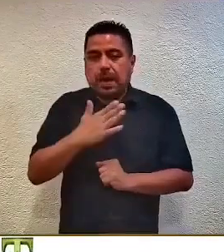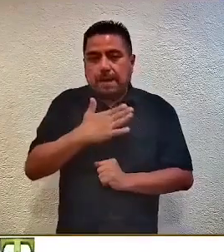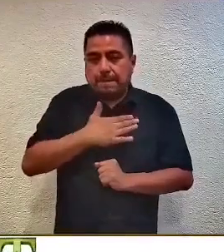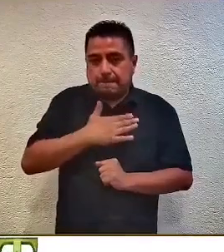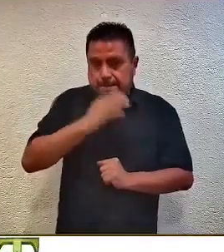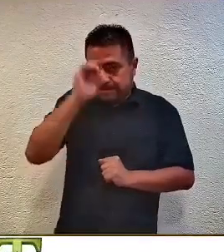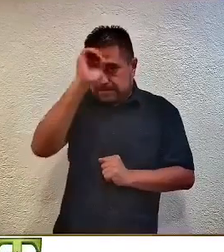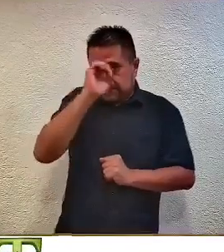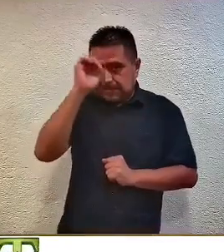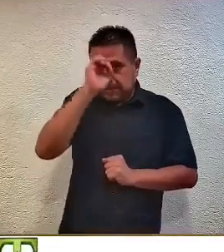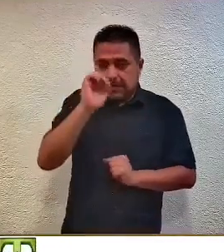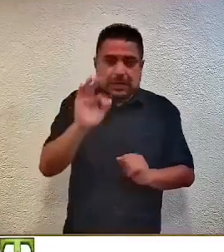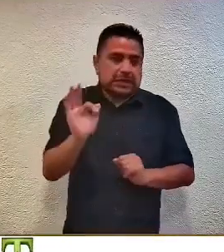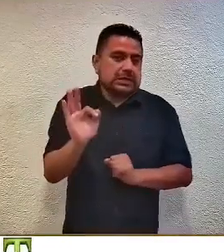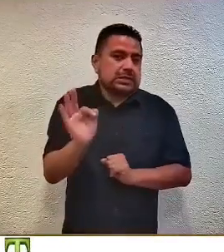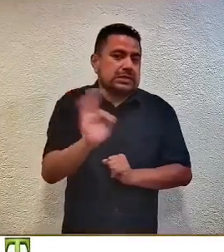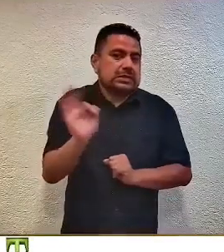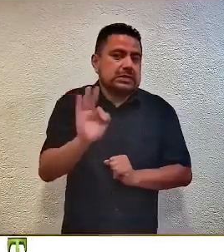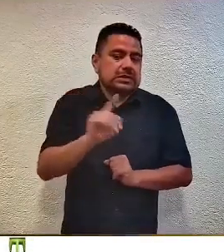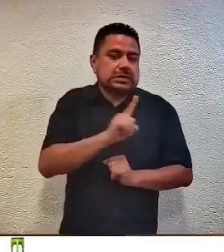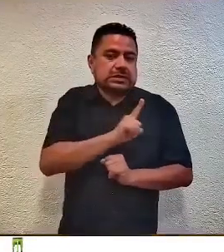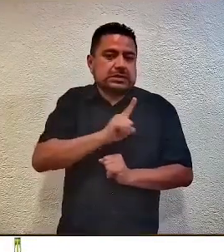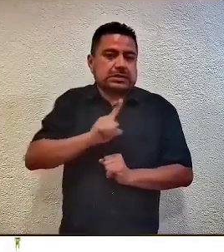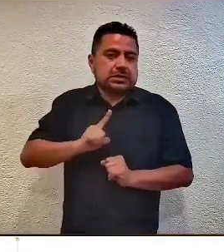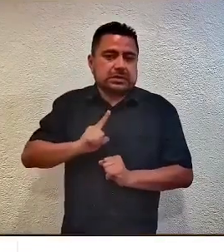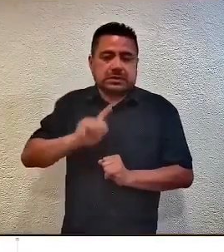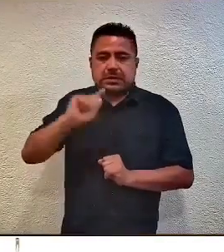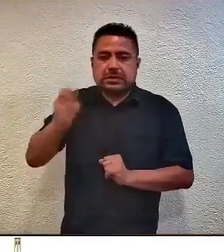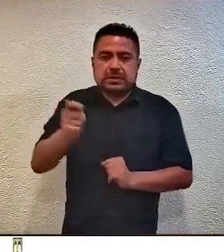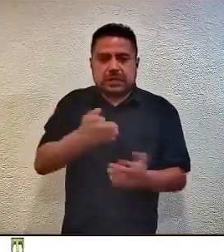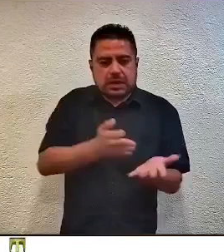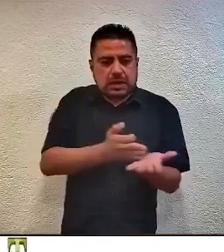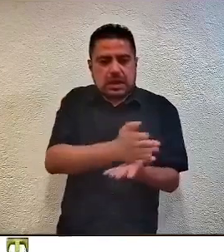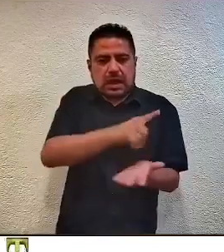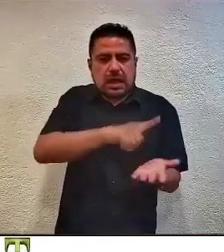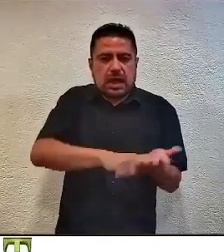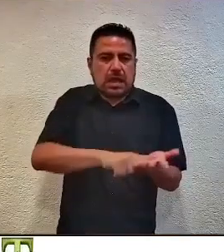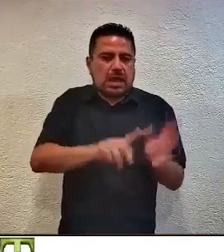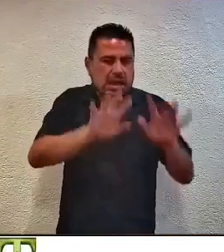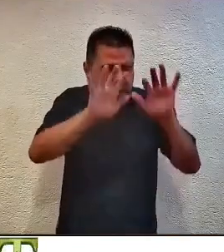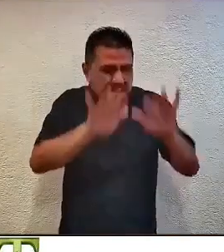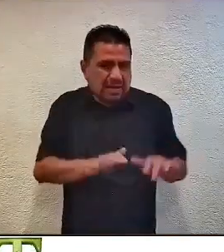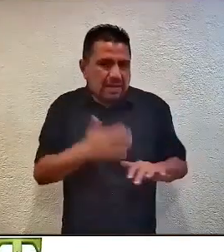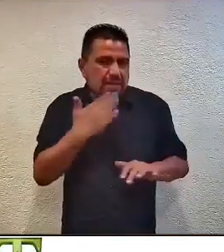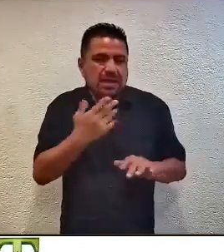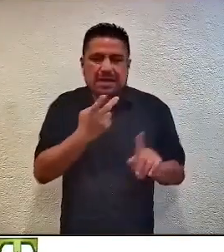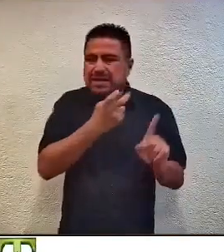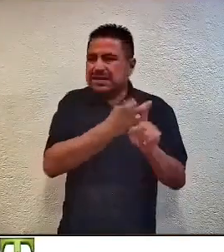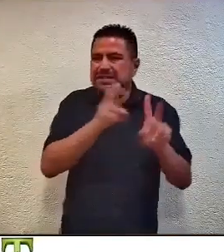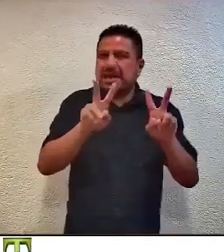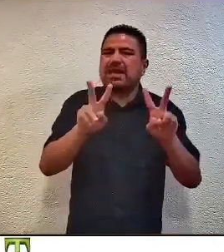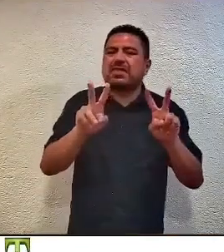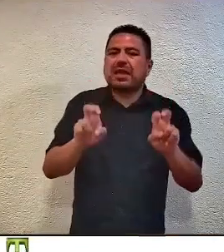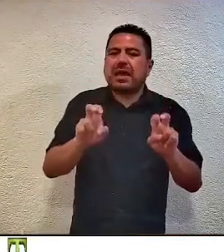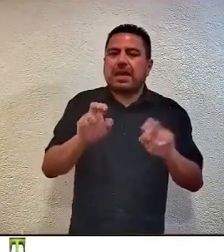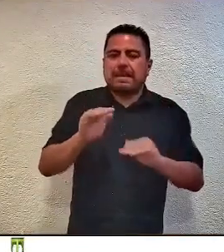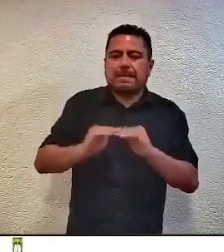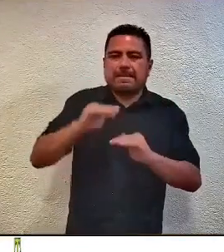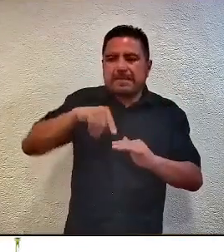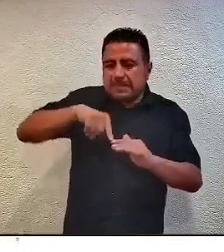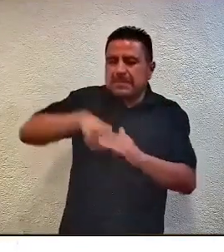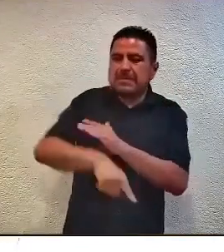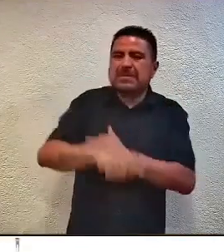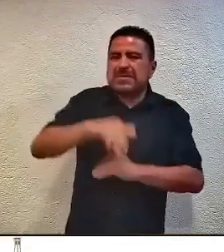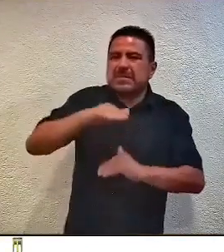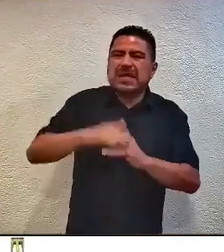opinión posiblemente hay una indebida fijación de la litis. Es obvio que este asunto va a dar más y nos va a dar